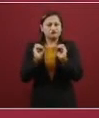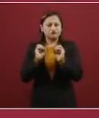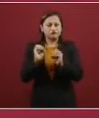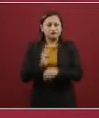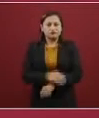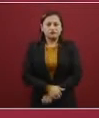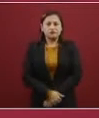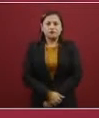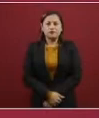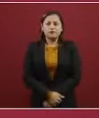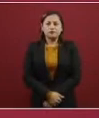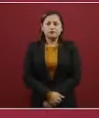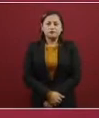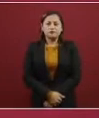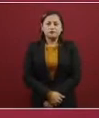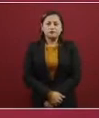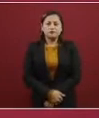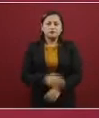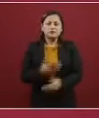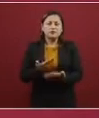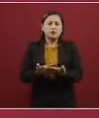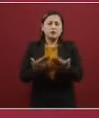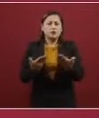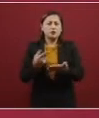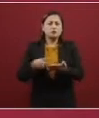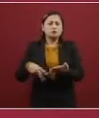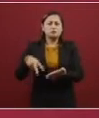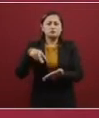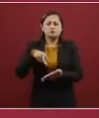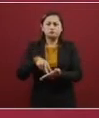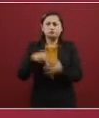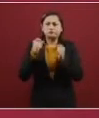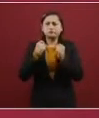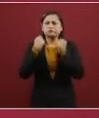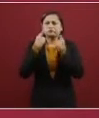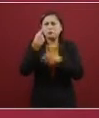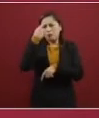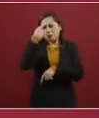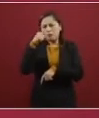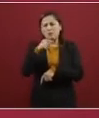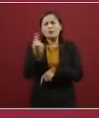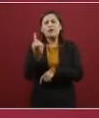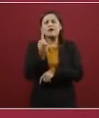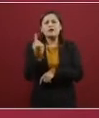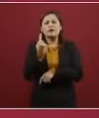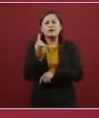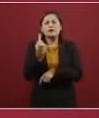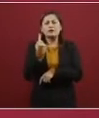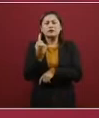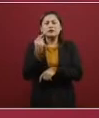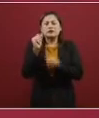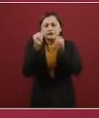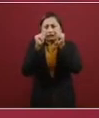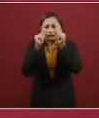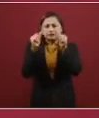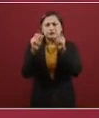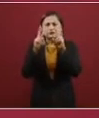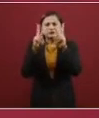atender el principal problema que es el de la inseguridad y de la violencia